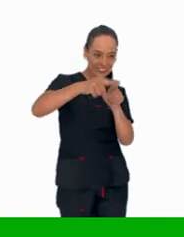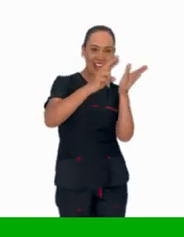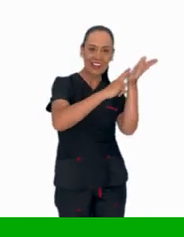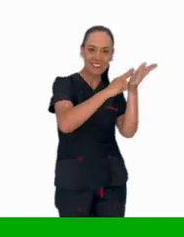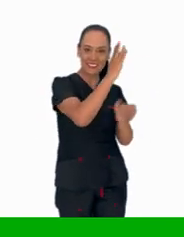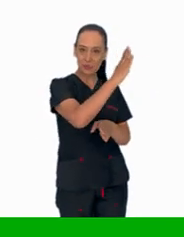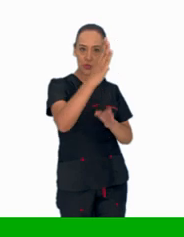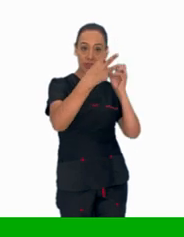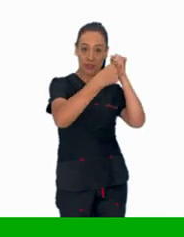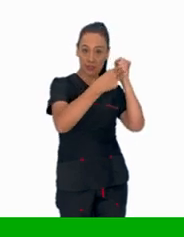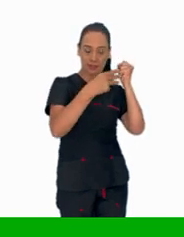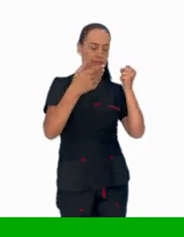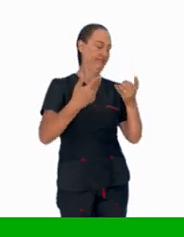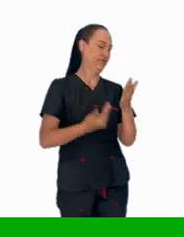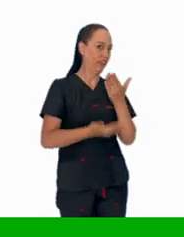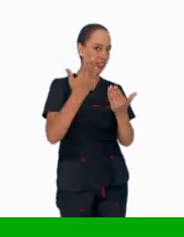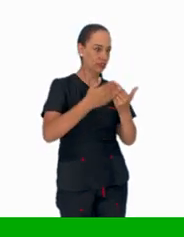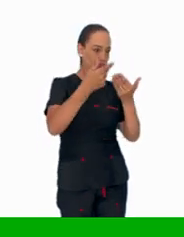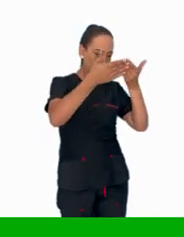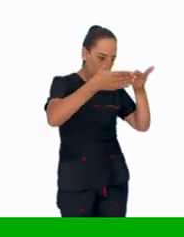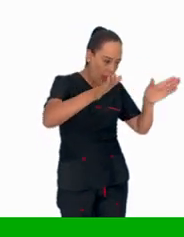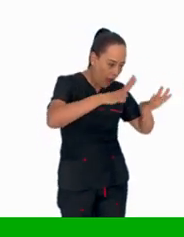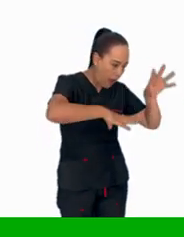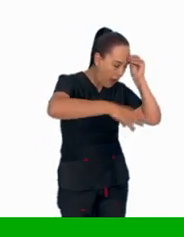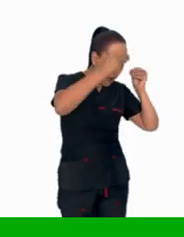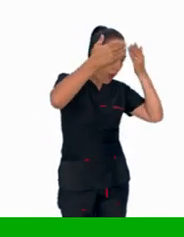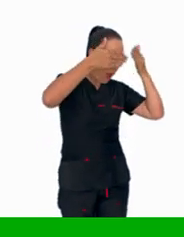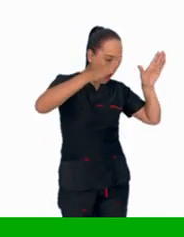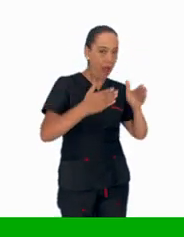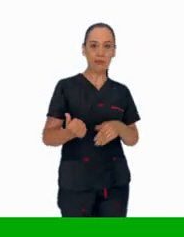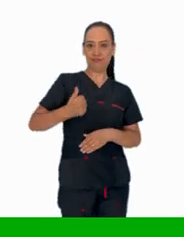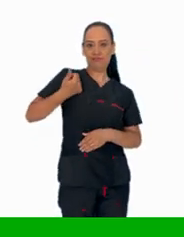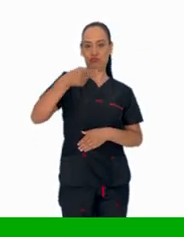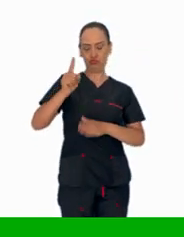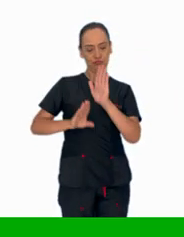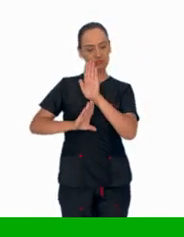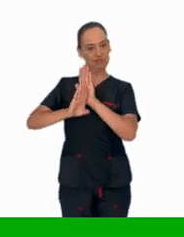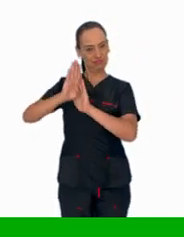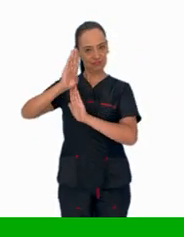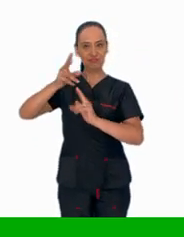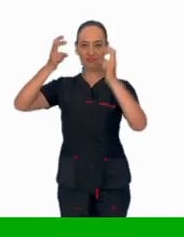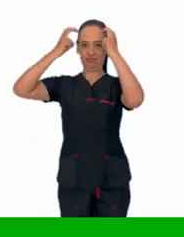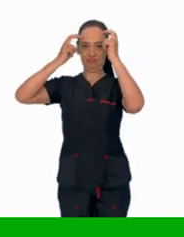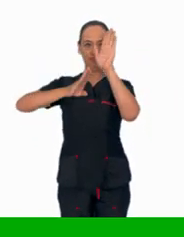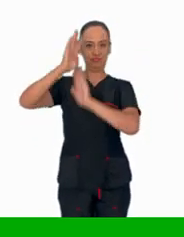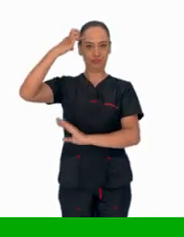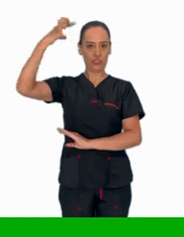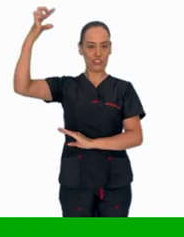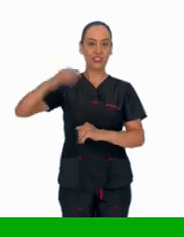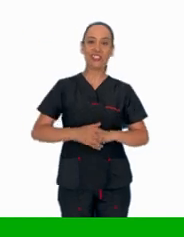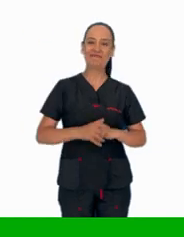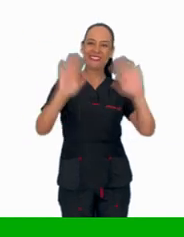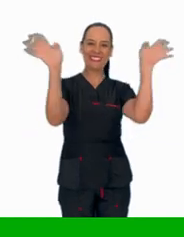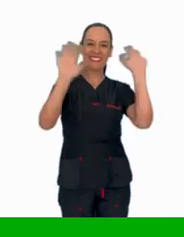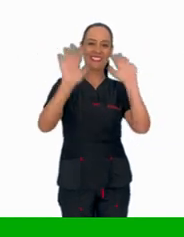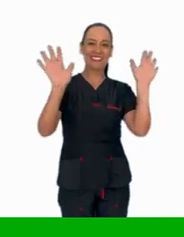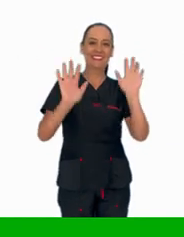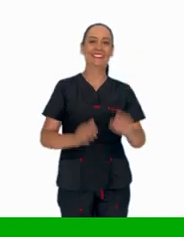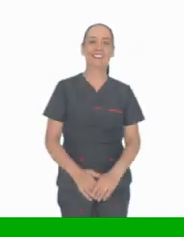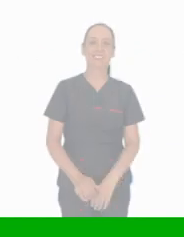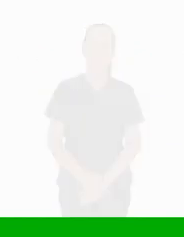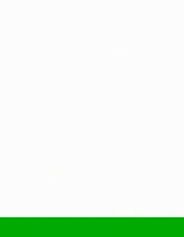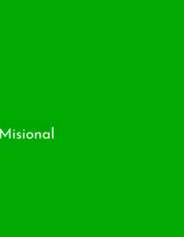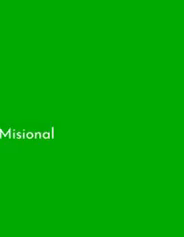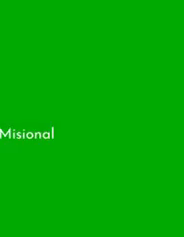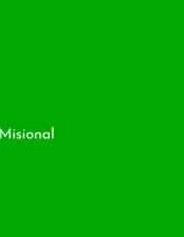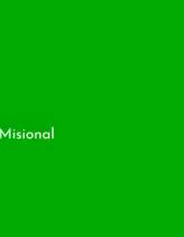recurso. El portal de revistas del SENA es tu puerta al conocimiento. Aprovecha y establece herramienta para tu crecimiento académico y profesional. ¡Hasta